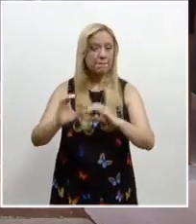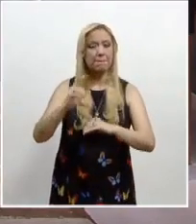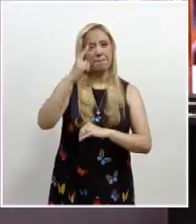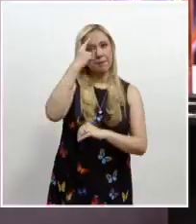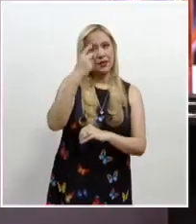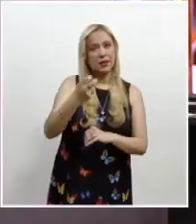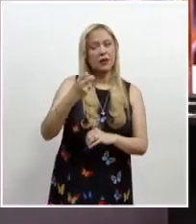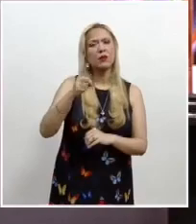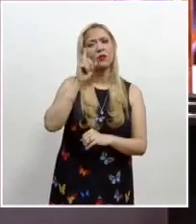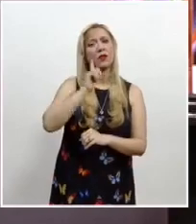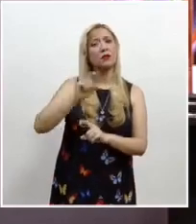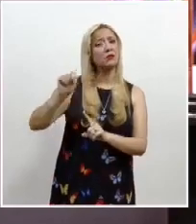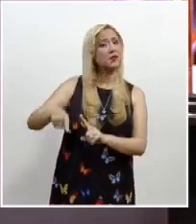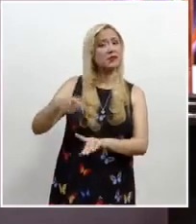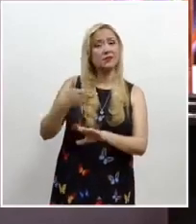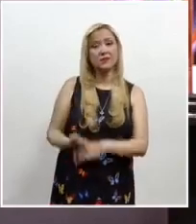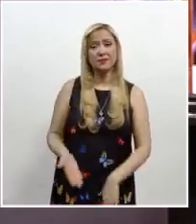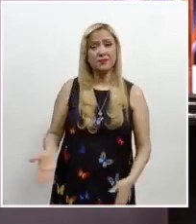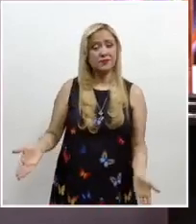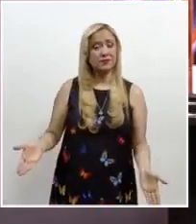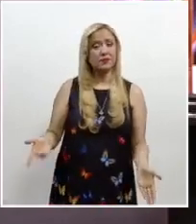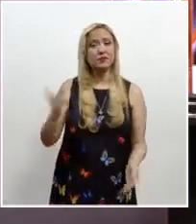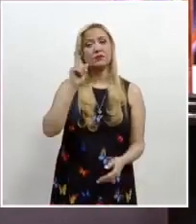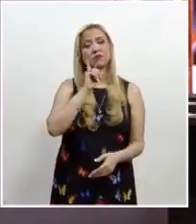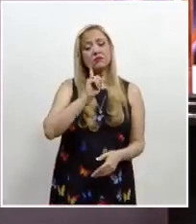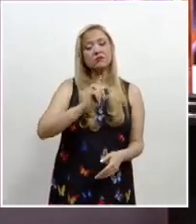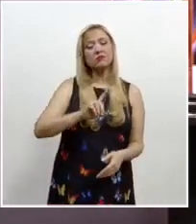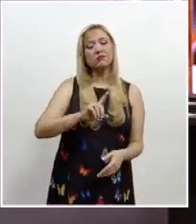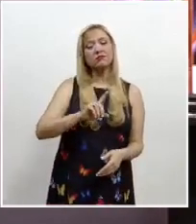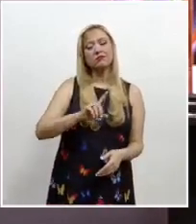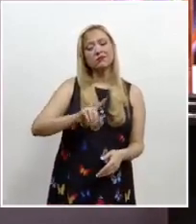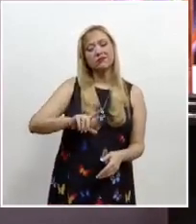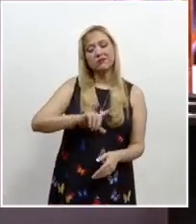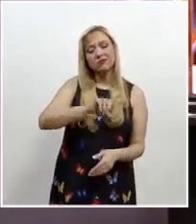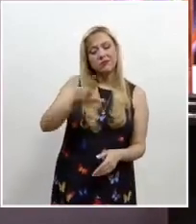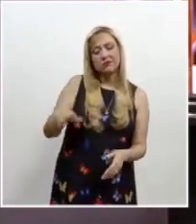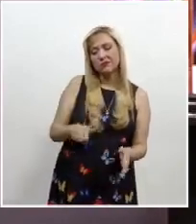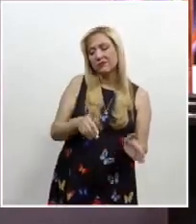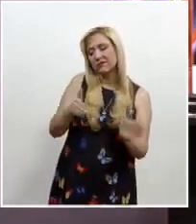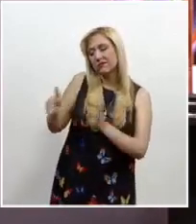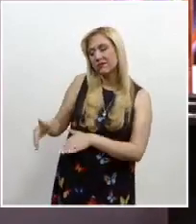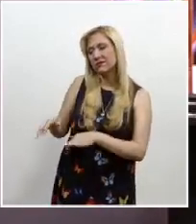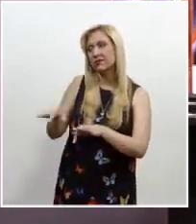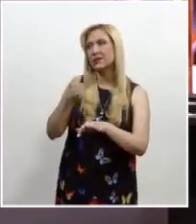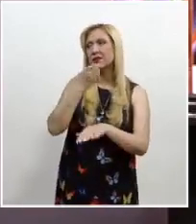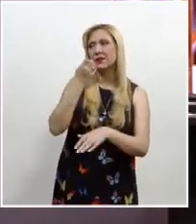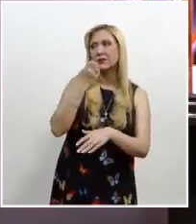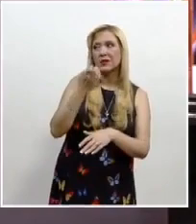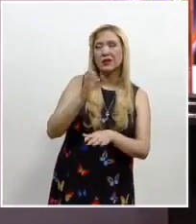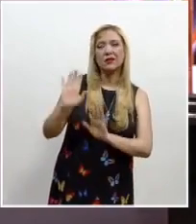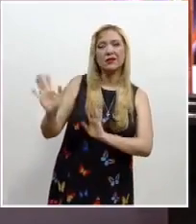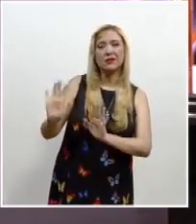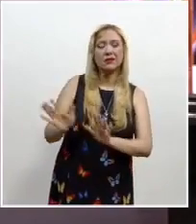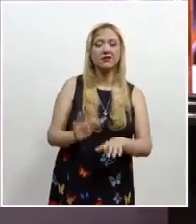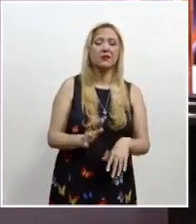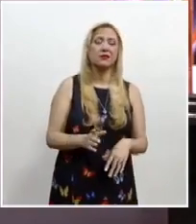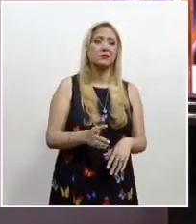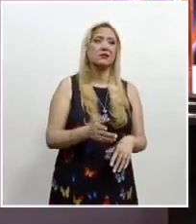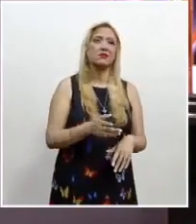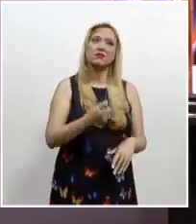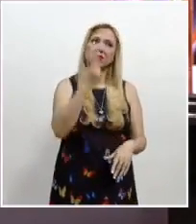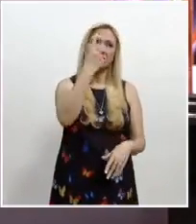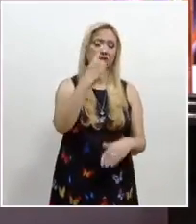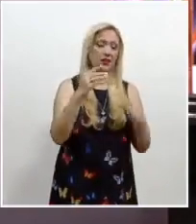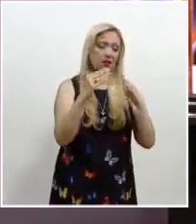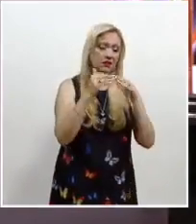cuidados son las mujeres, y muchas mujeres han postergado su vida personal y profesional en aras de estar presente en un